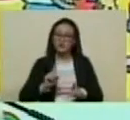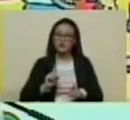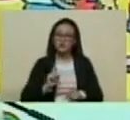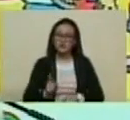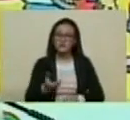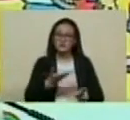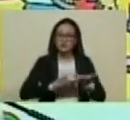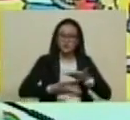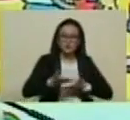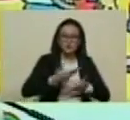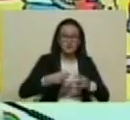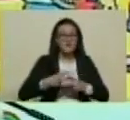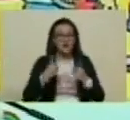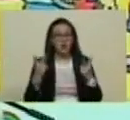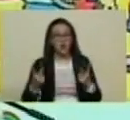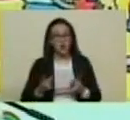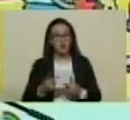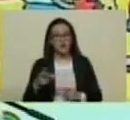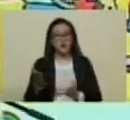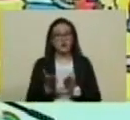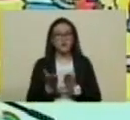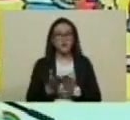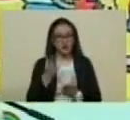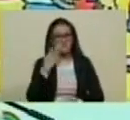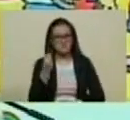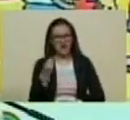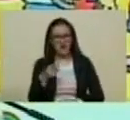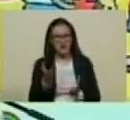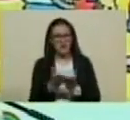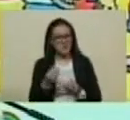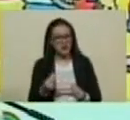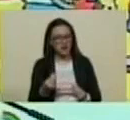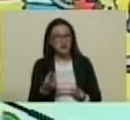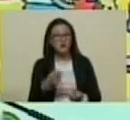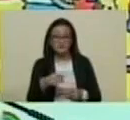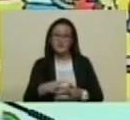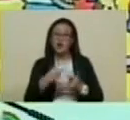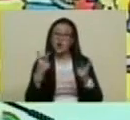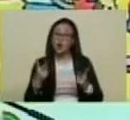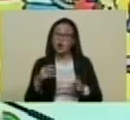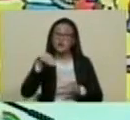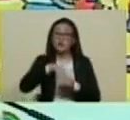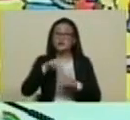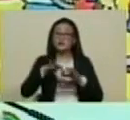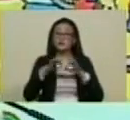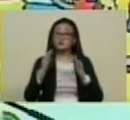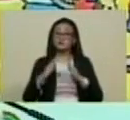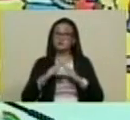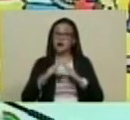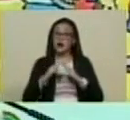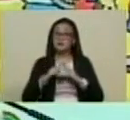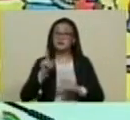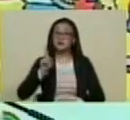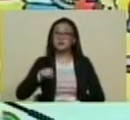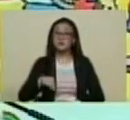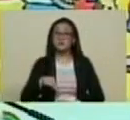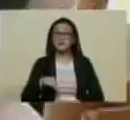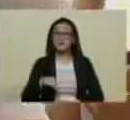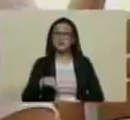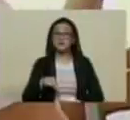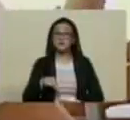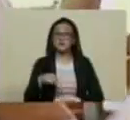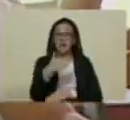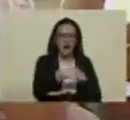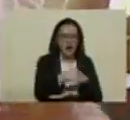valores aquí en la escuela, ¿verdad? Para eso es la escuela. Y valores en el hogar. Y valores en la sociedad,